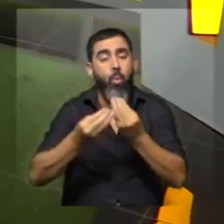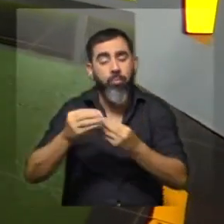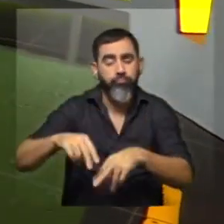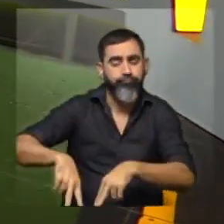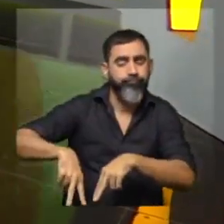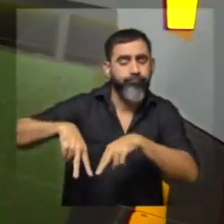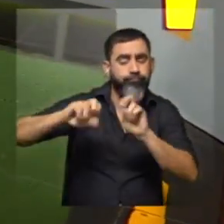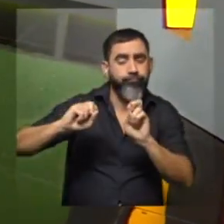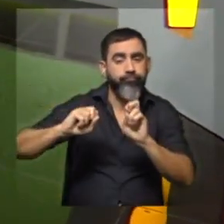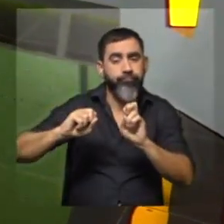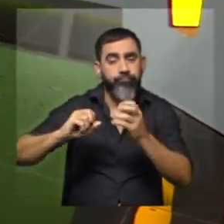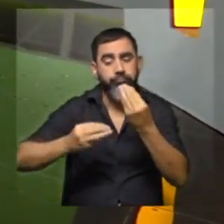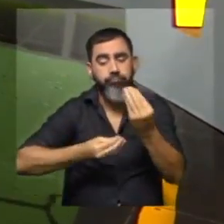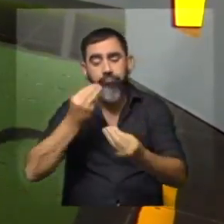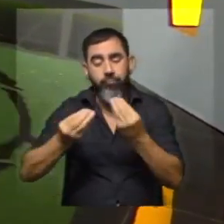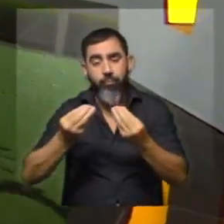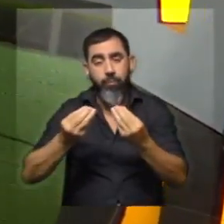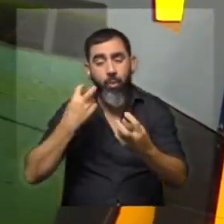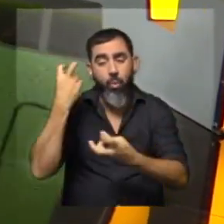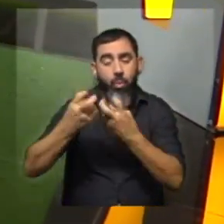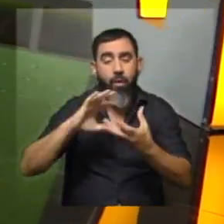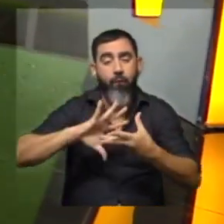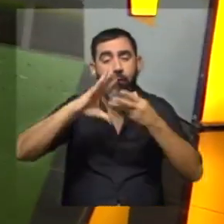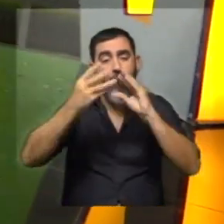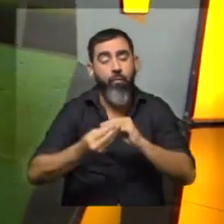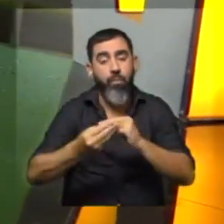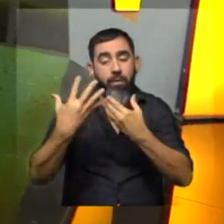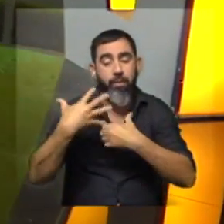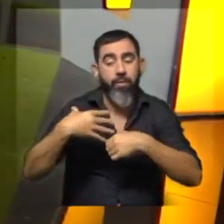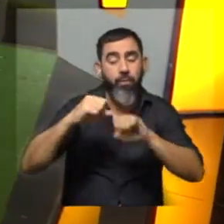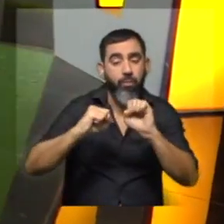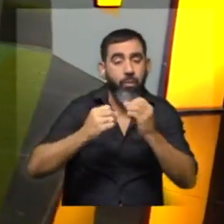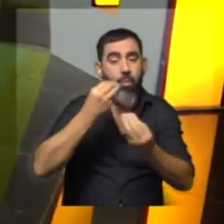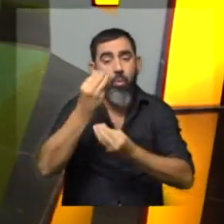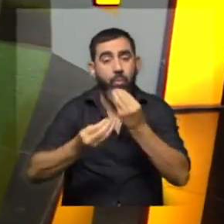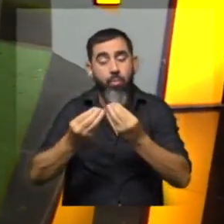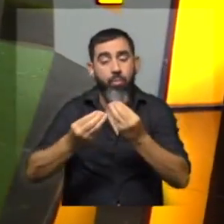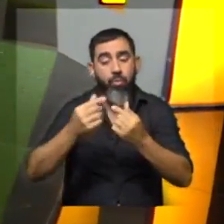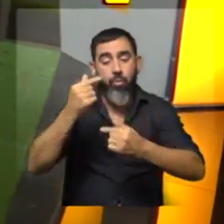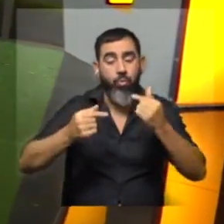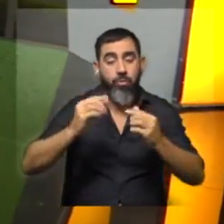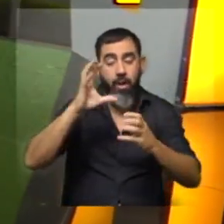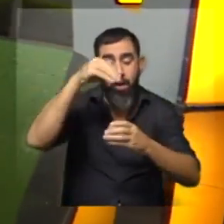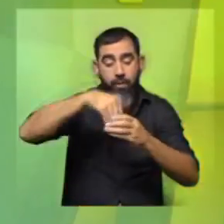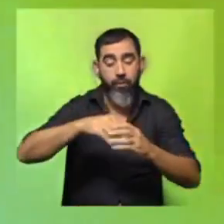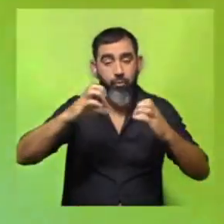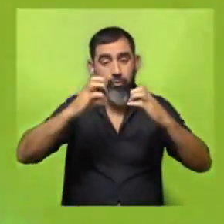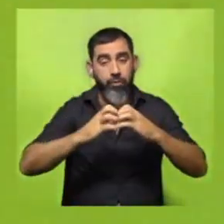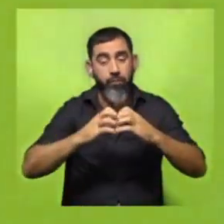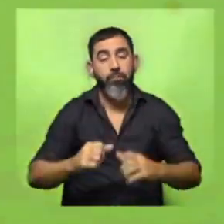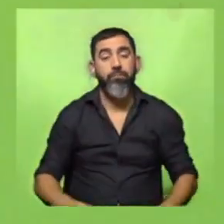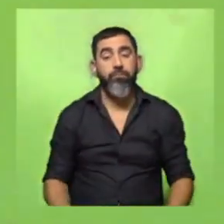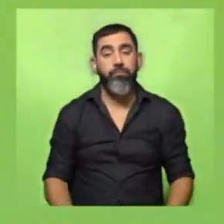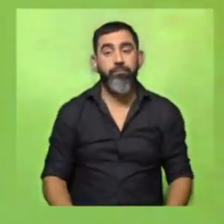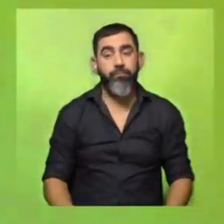cómo empezar a verlo, ¿no? Cómo tratar de ir detectando de alguna manera los fenómenos que suceden dentro de nuestro cerebro.